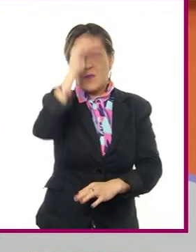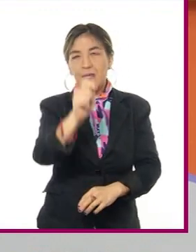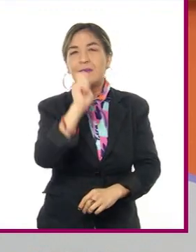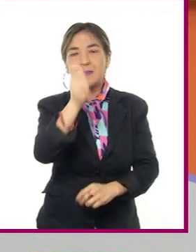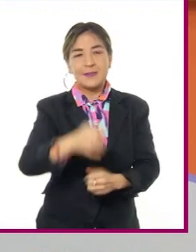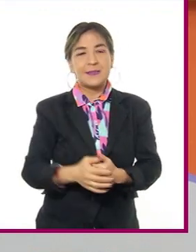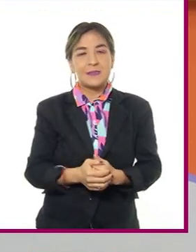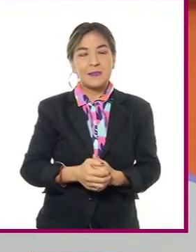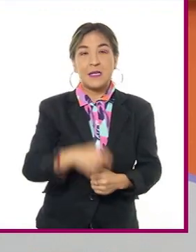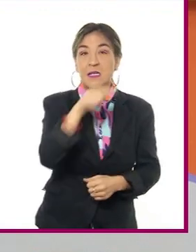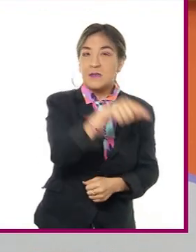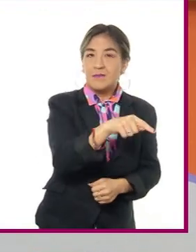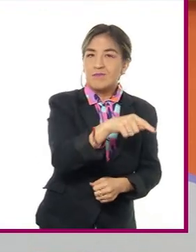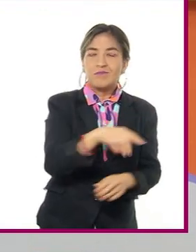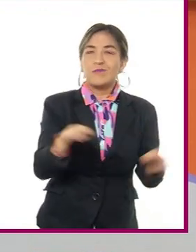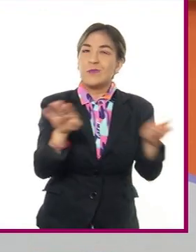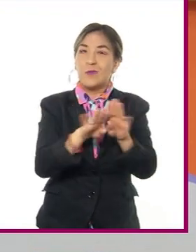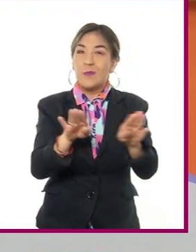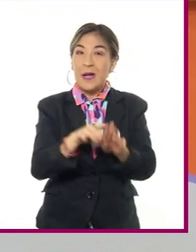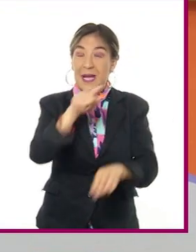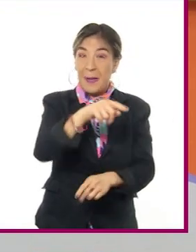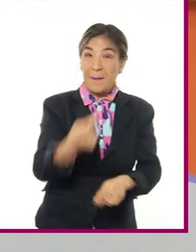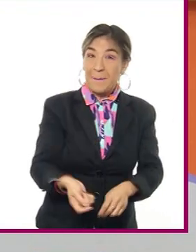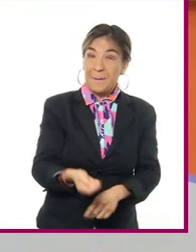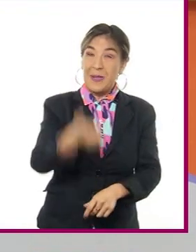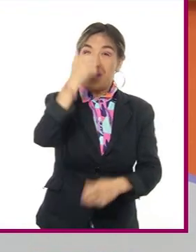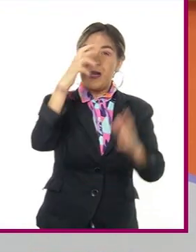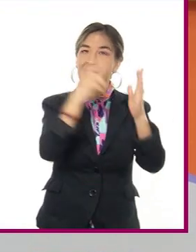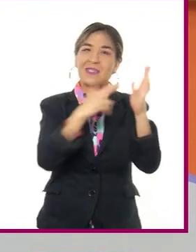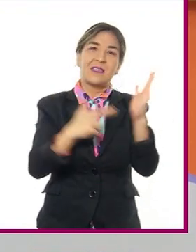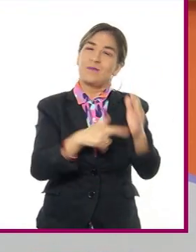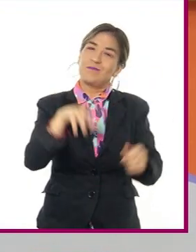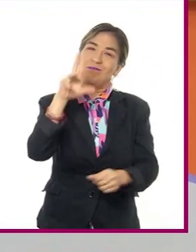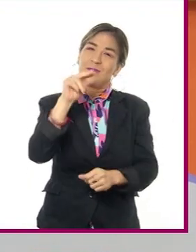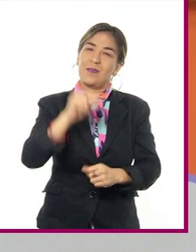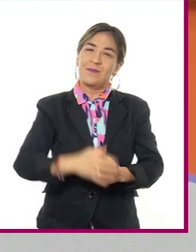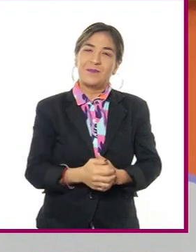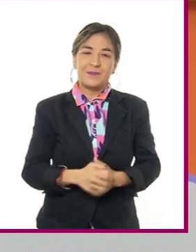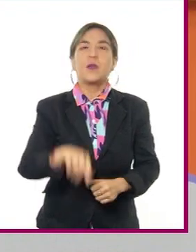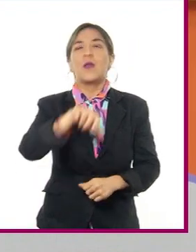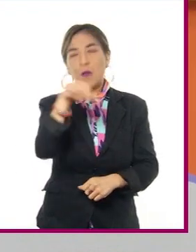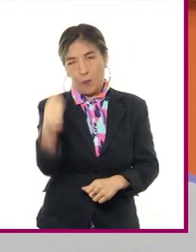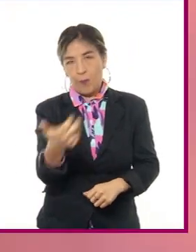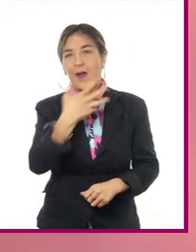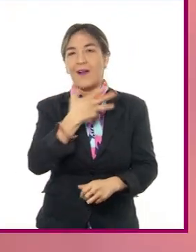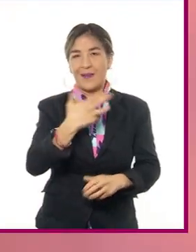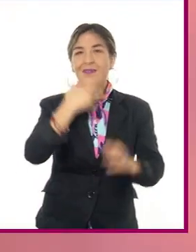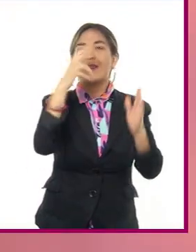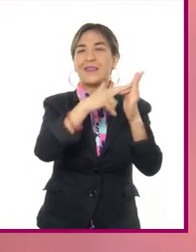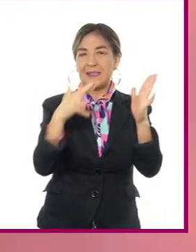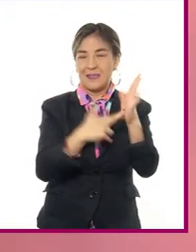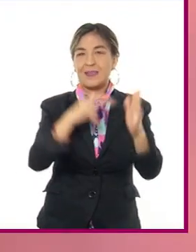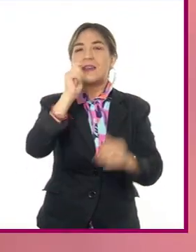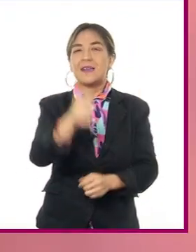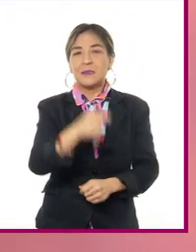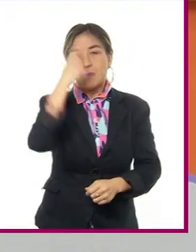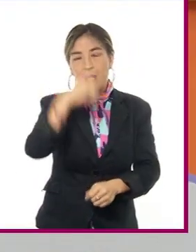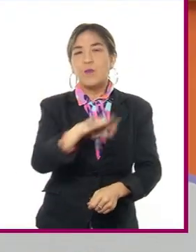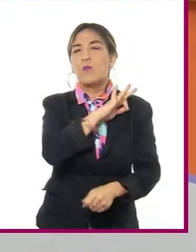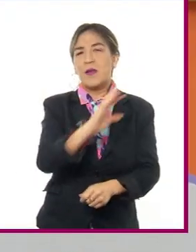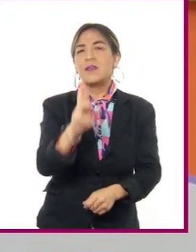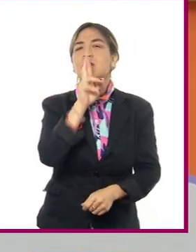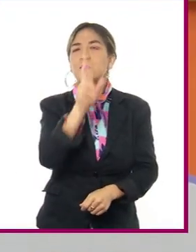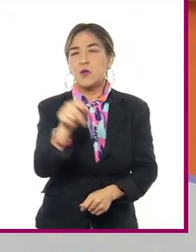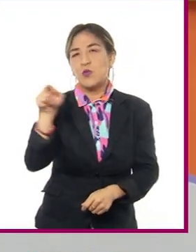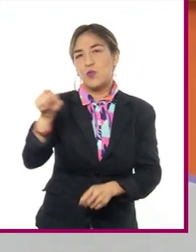que esta no es una primera regla. Veamos otras reglas. Tal vez nos ayude a resolver